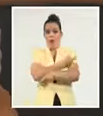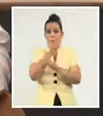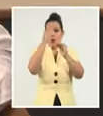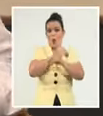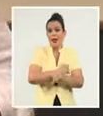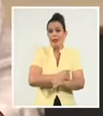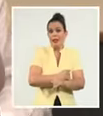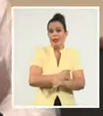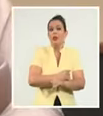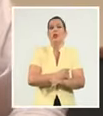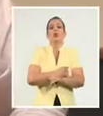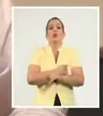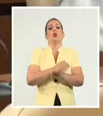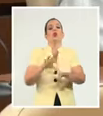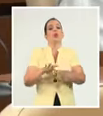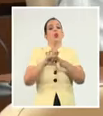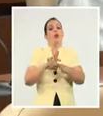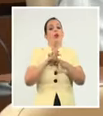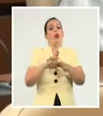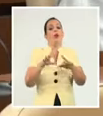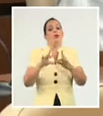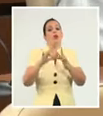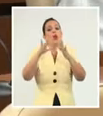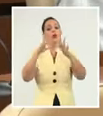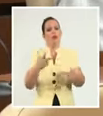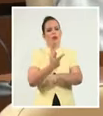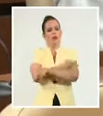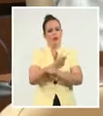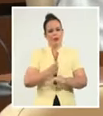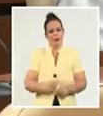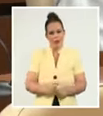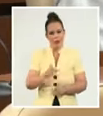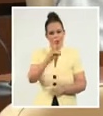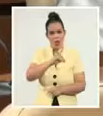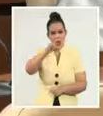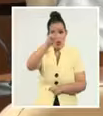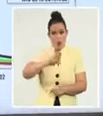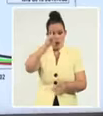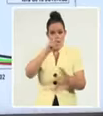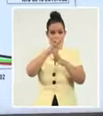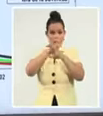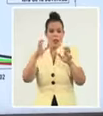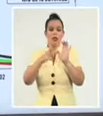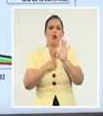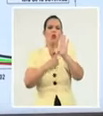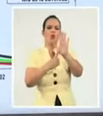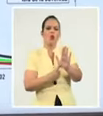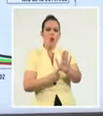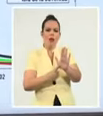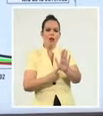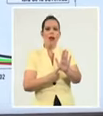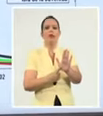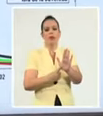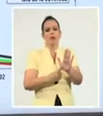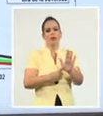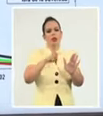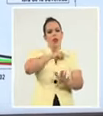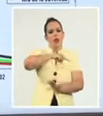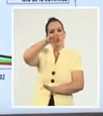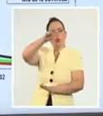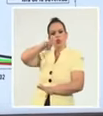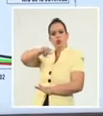pasado? Como es habitual, el doctor en ciencias, Raúl Guinovar, presentó los modelos de pronósticos de la enfermedad, los cuales dijo siguen